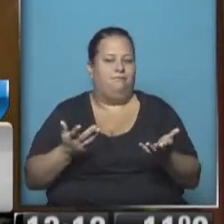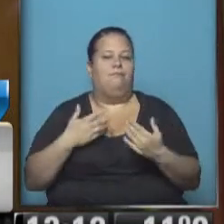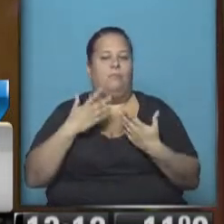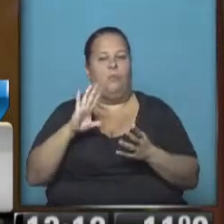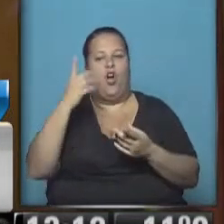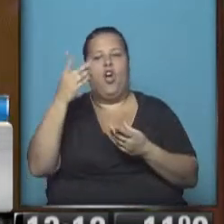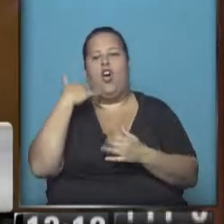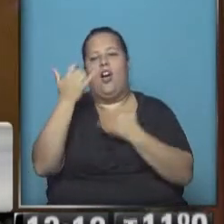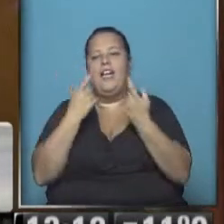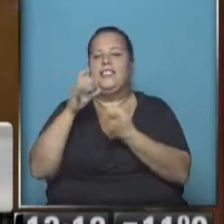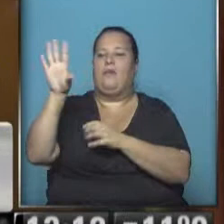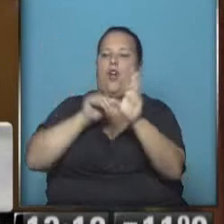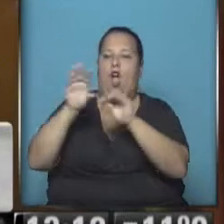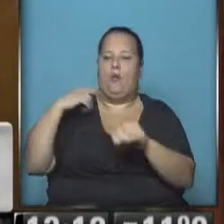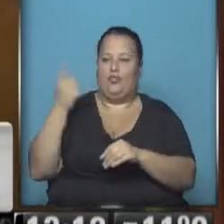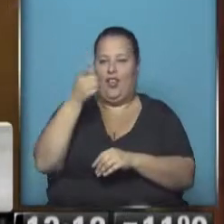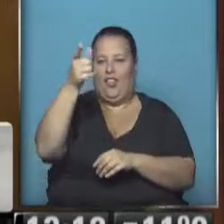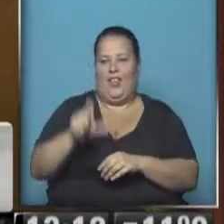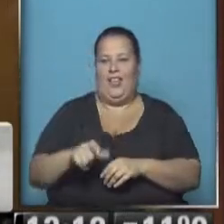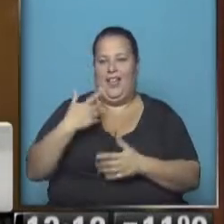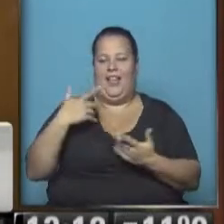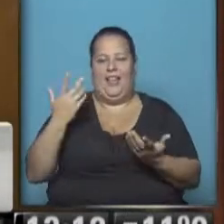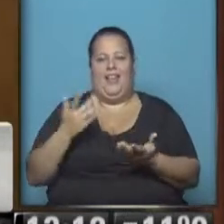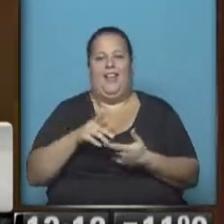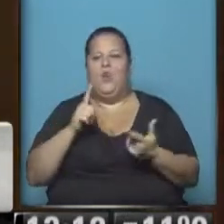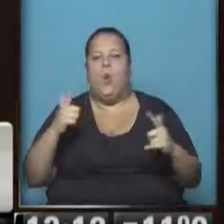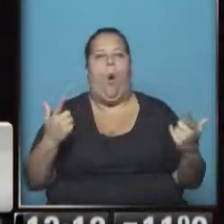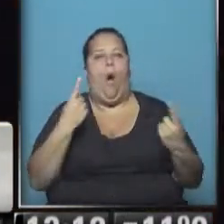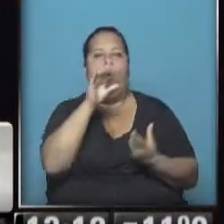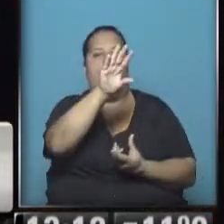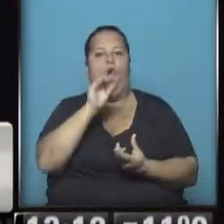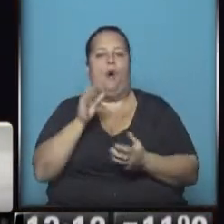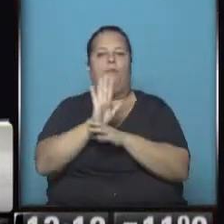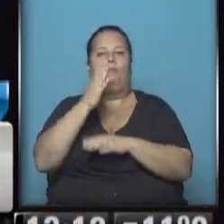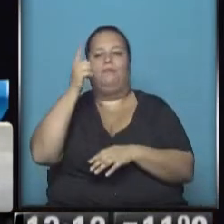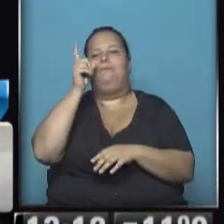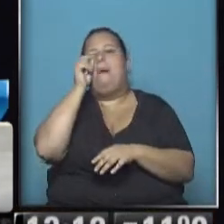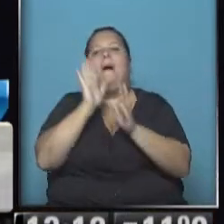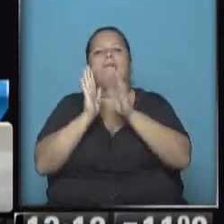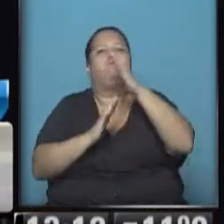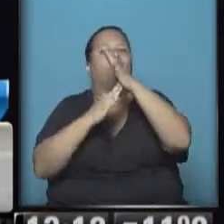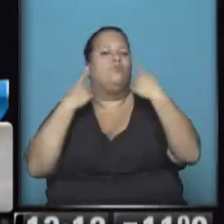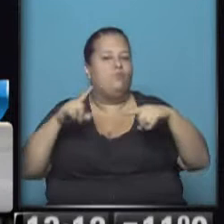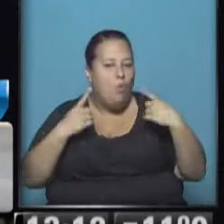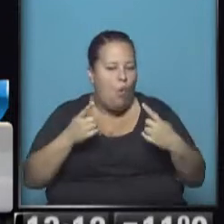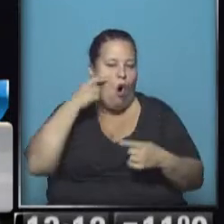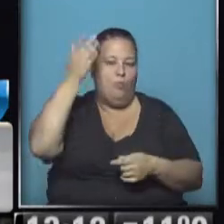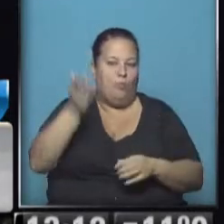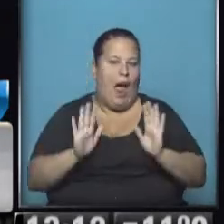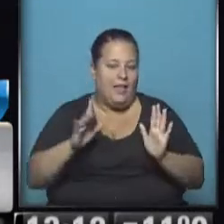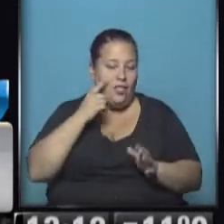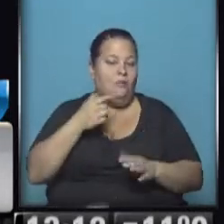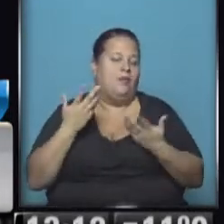las referencias que necesitamos todos, a veces que hay una cierta orfandad de estos, digamos, padres musicales, y tipos como Manolo